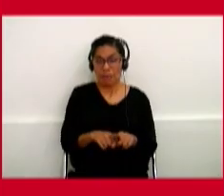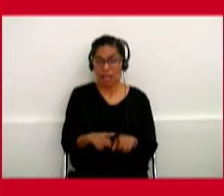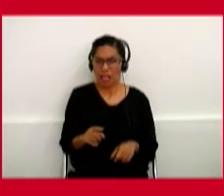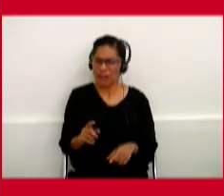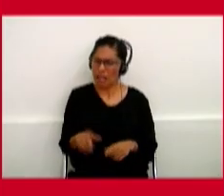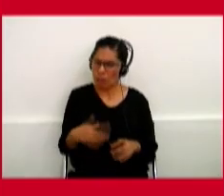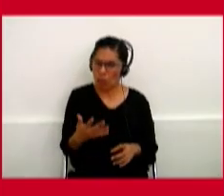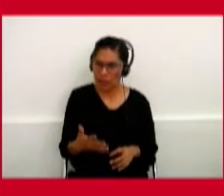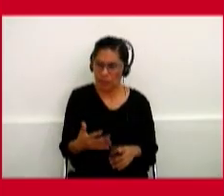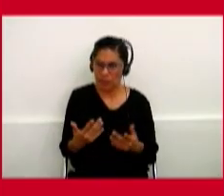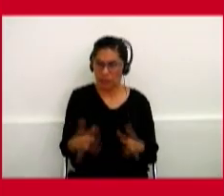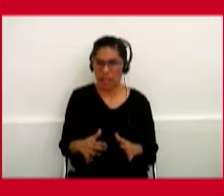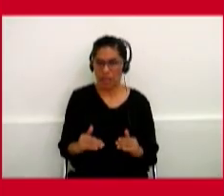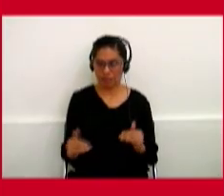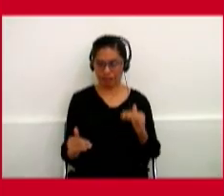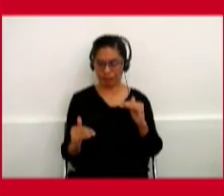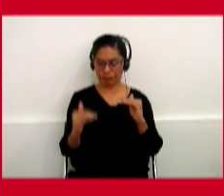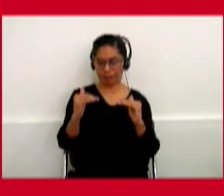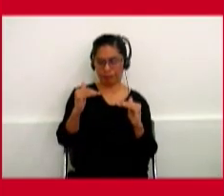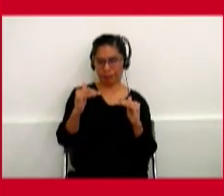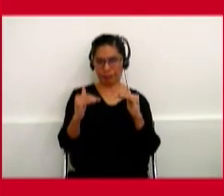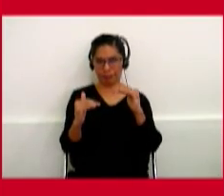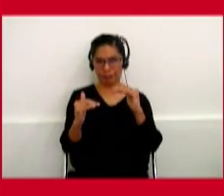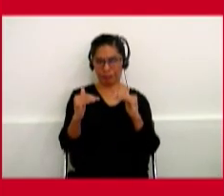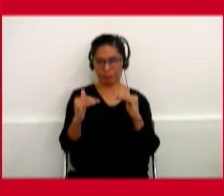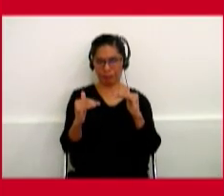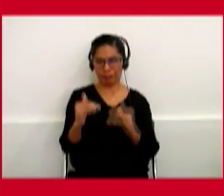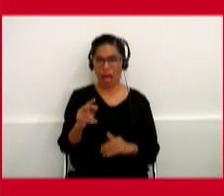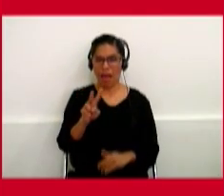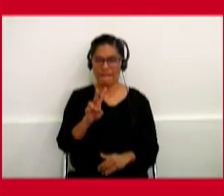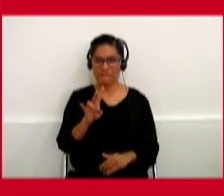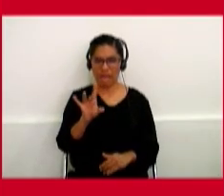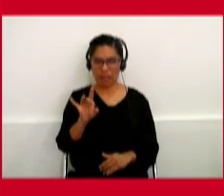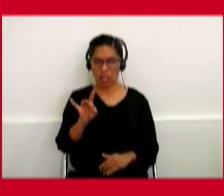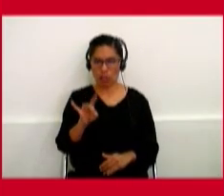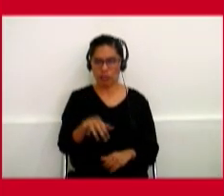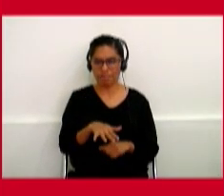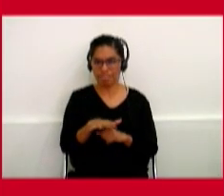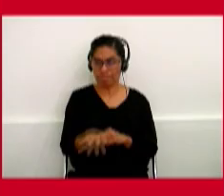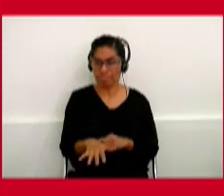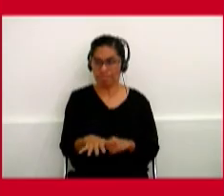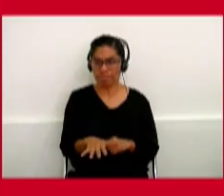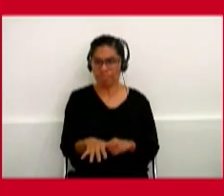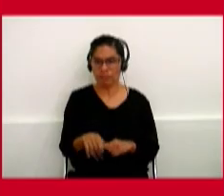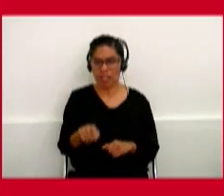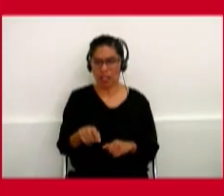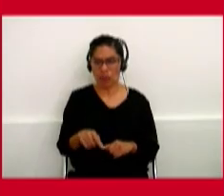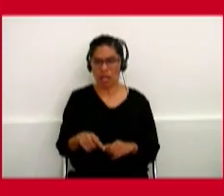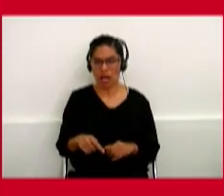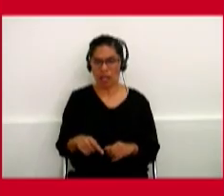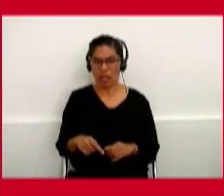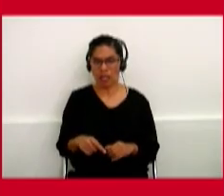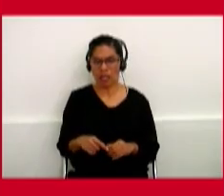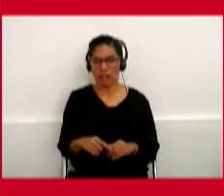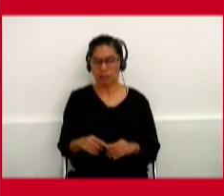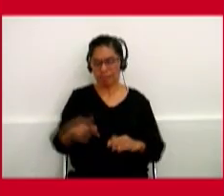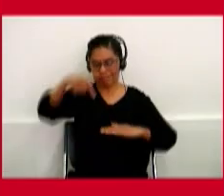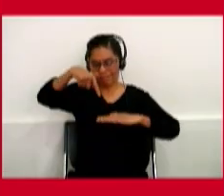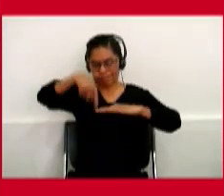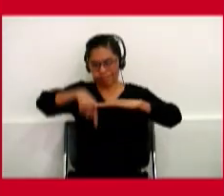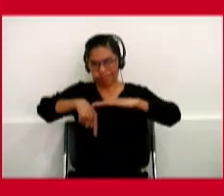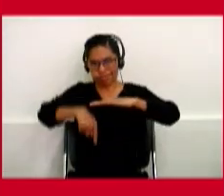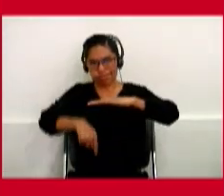un nuevo estándar en perforación y voladura de 28 pies en una operación minera subterránea a nivel industrial, a